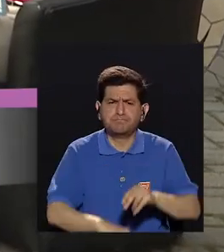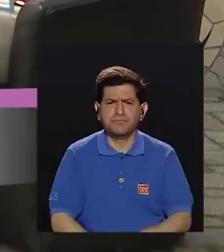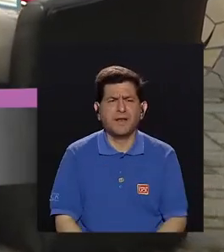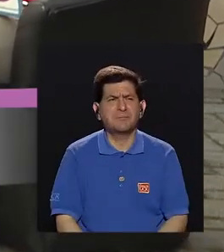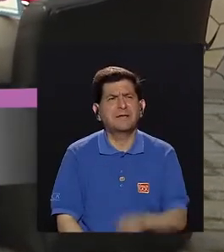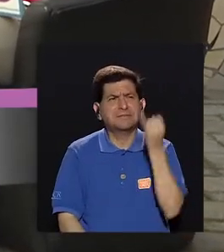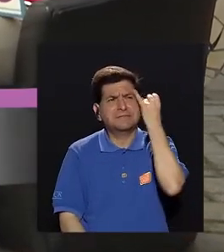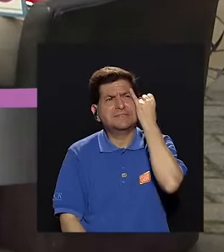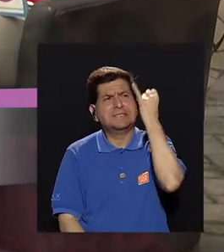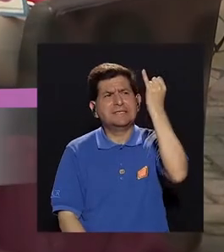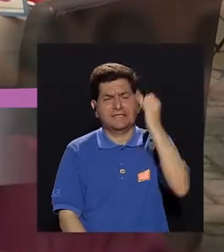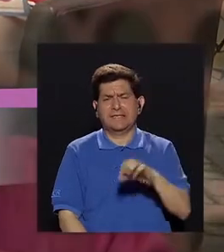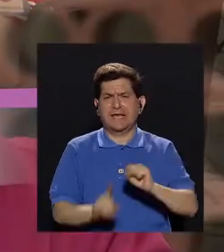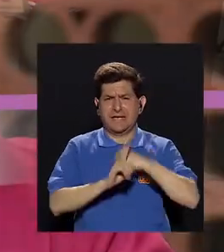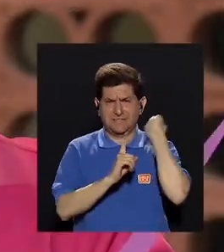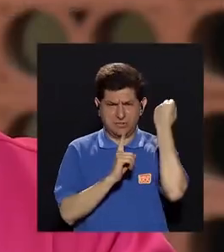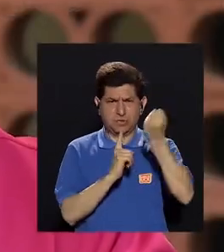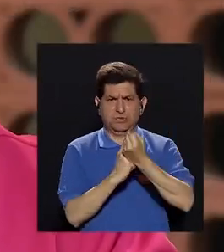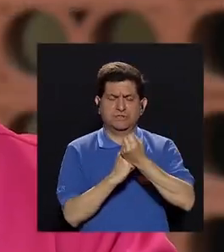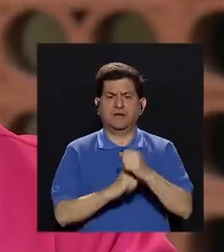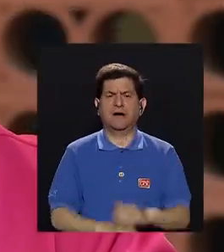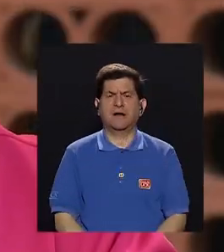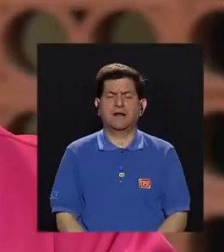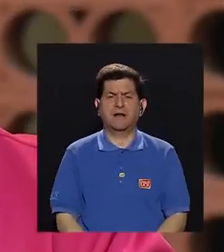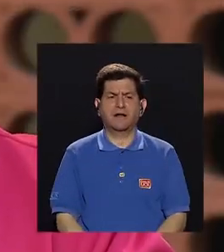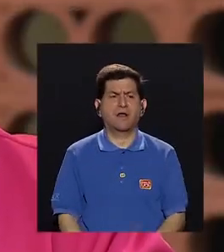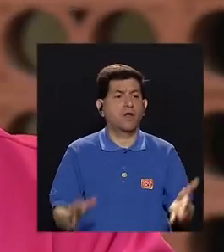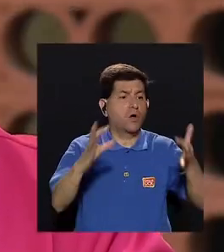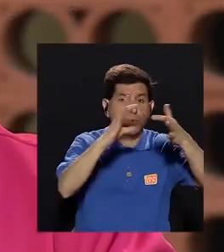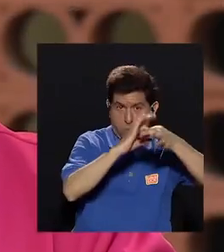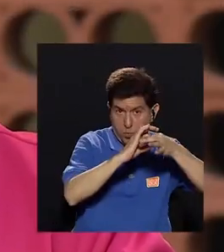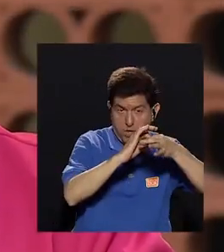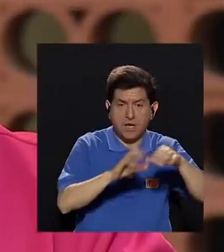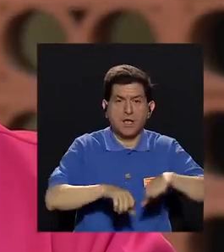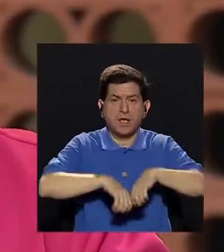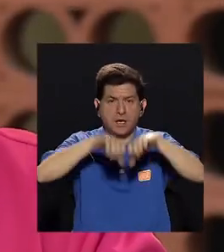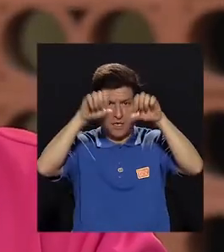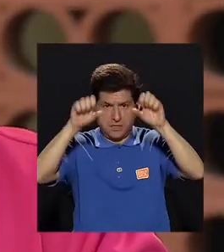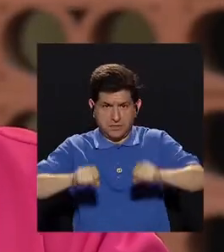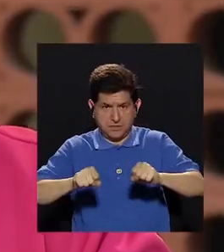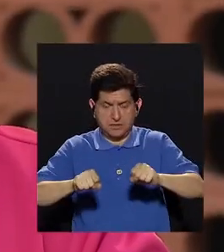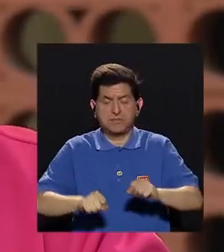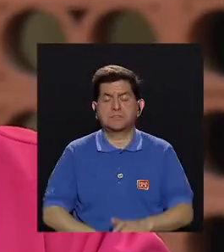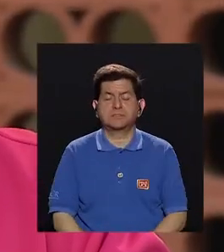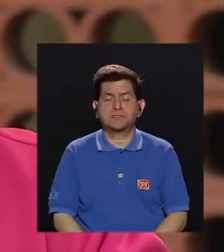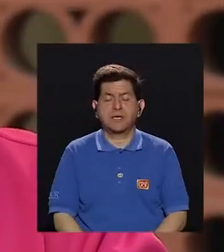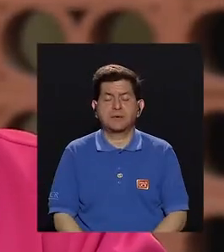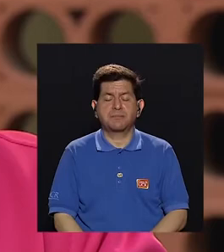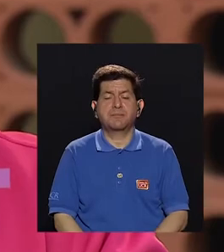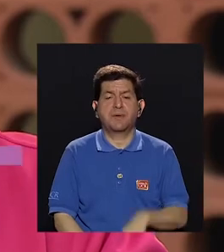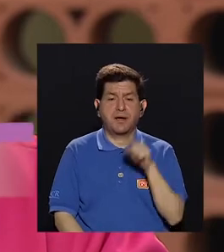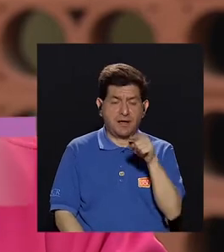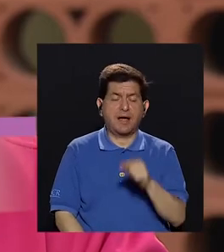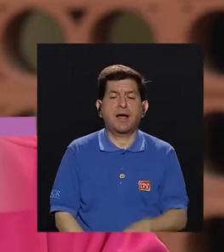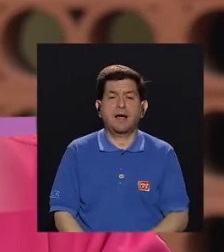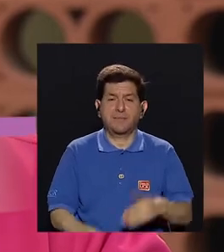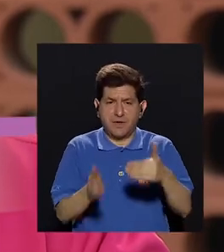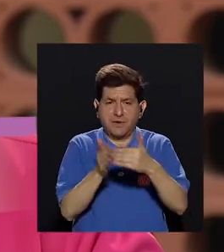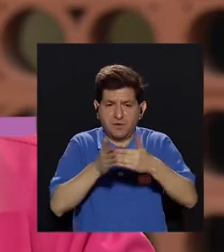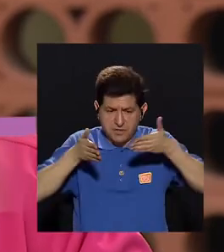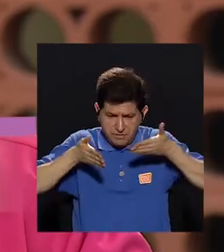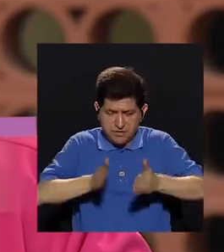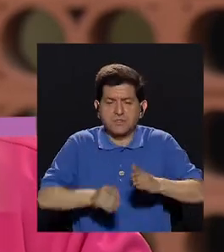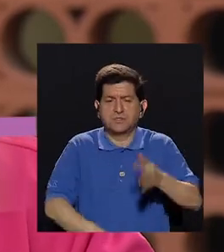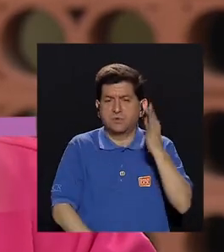o hay una tendencia a nivel de sociedad de asociar el sistema o el aparato genital femenino